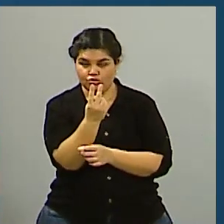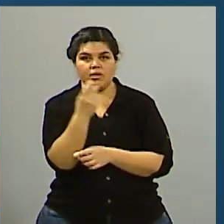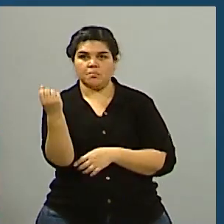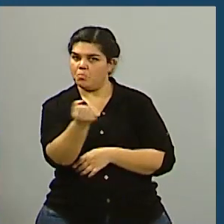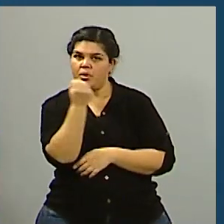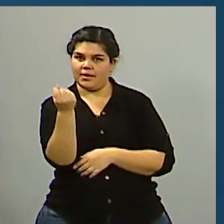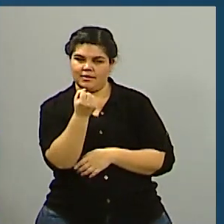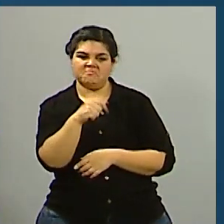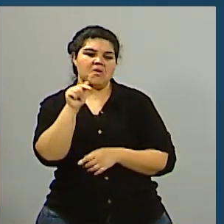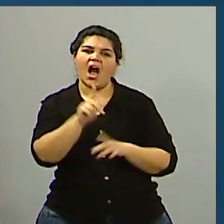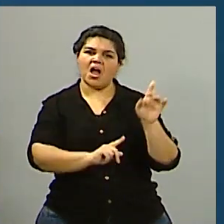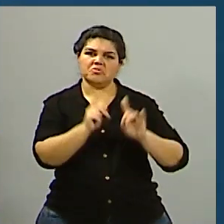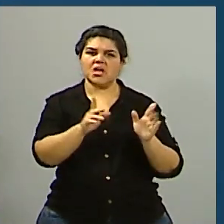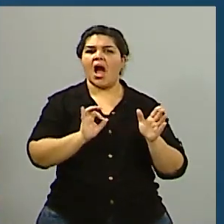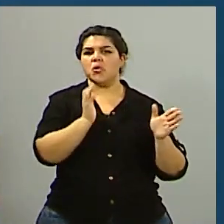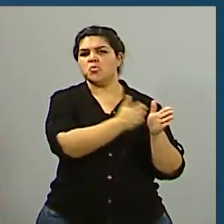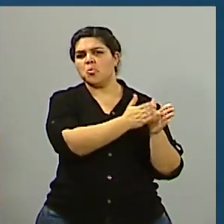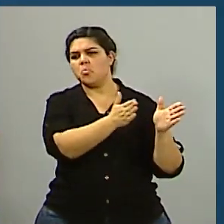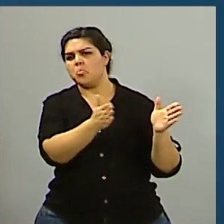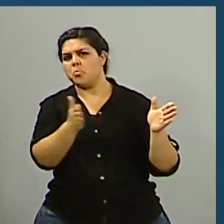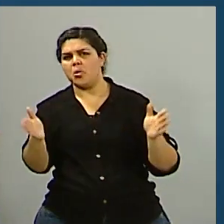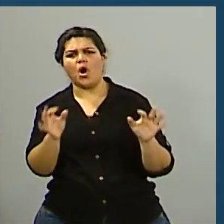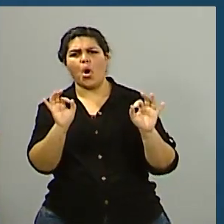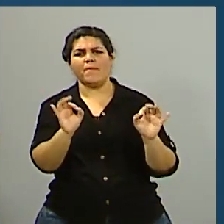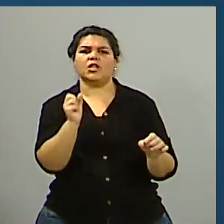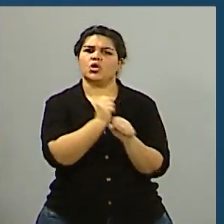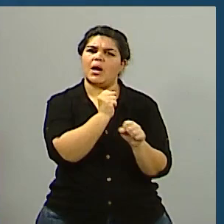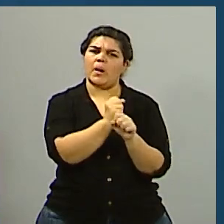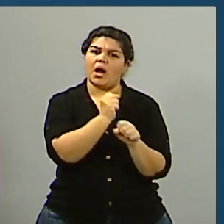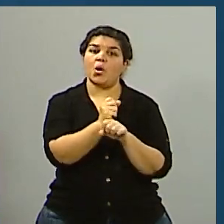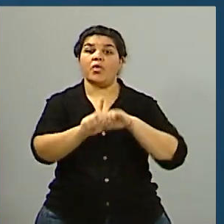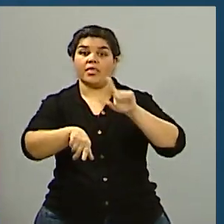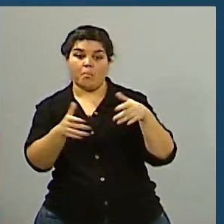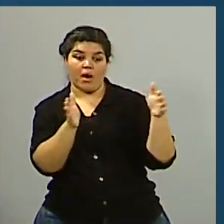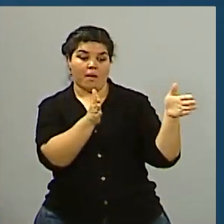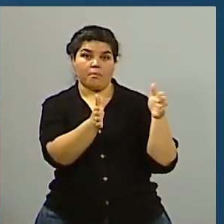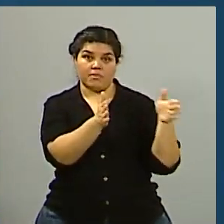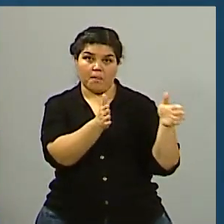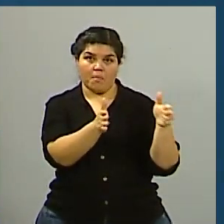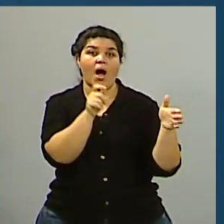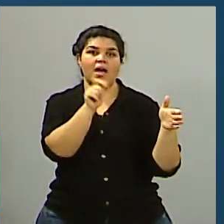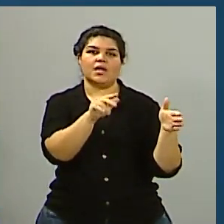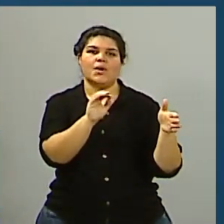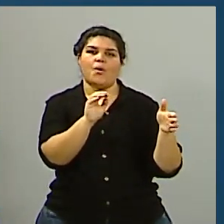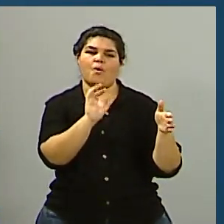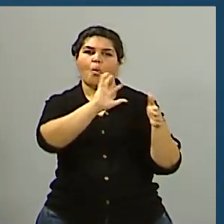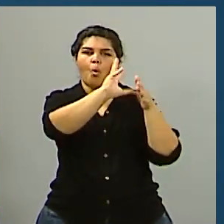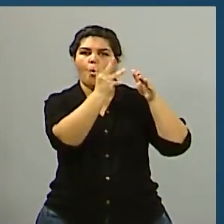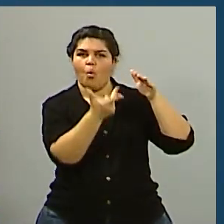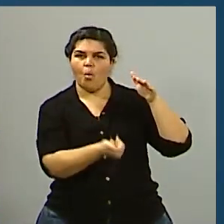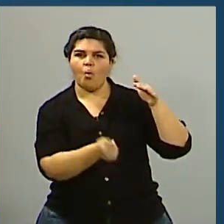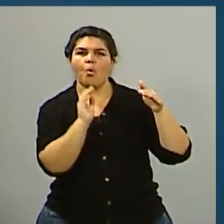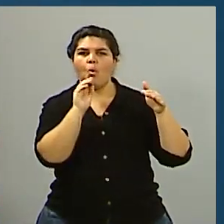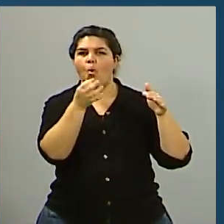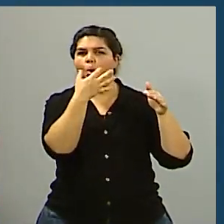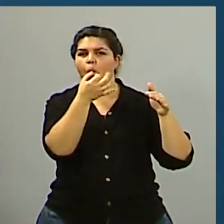tiene como personal permanente. Sí. Es en la cosecha de la uva y después cuando se abre ya, finales de